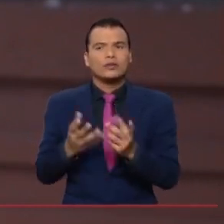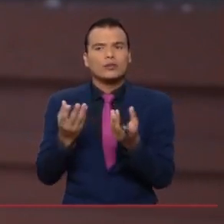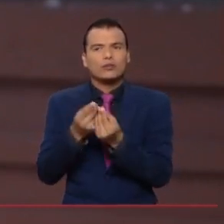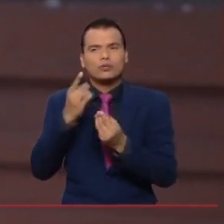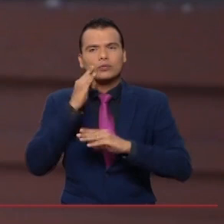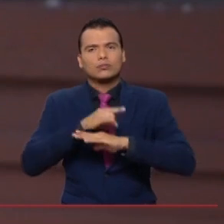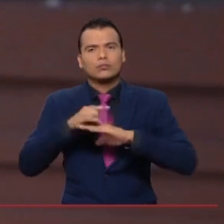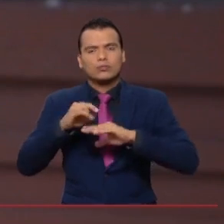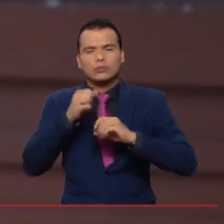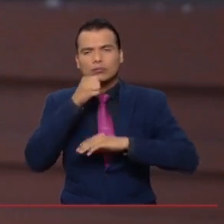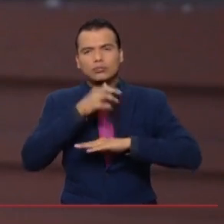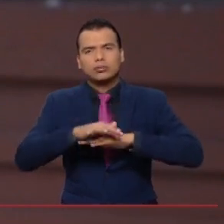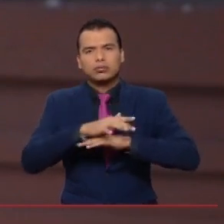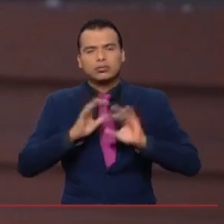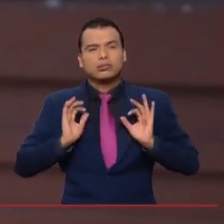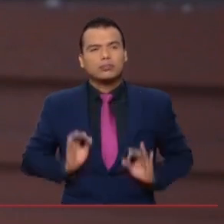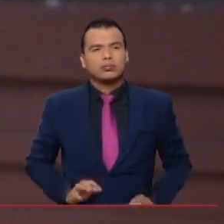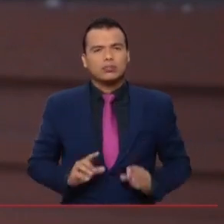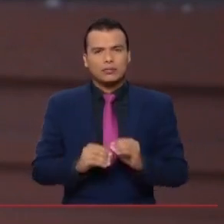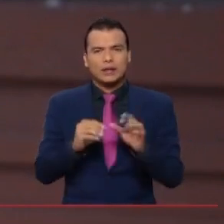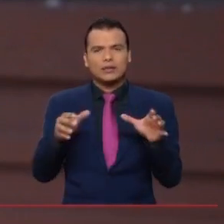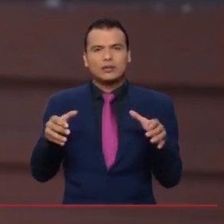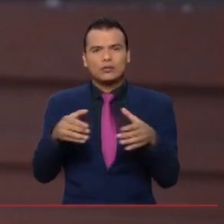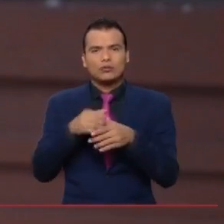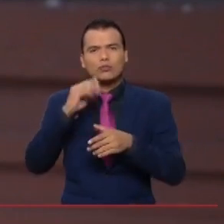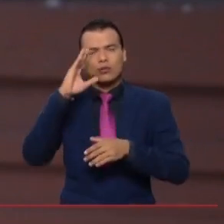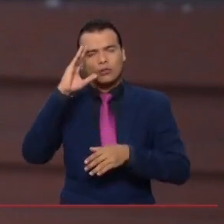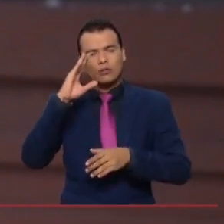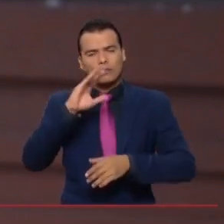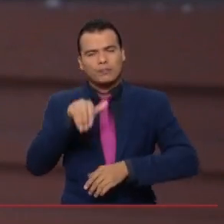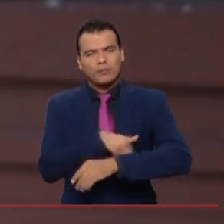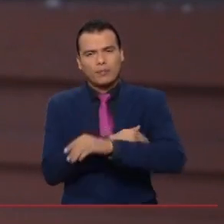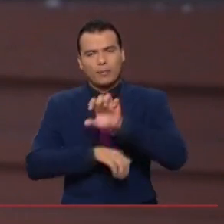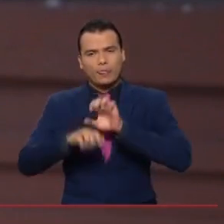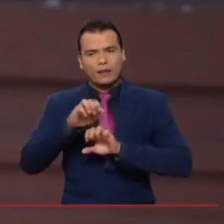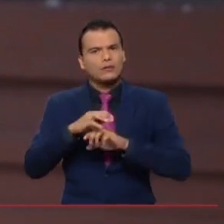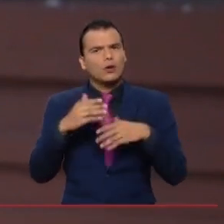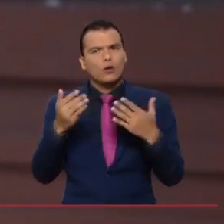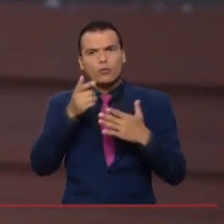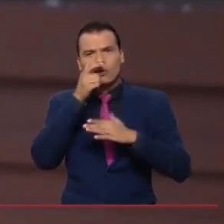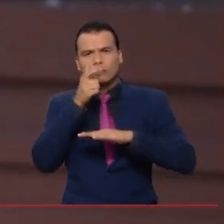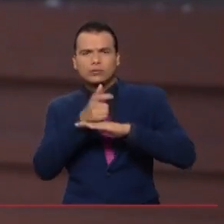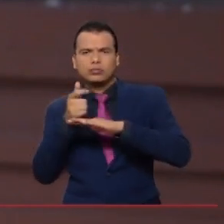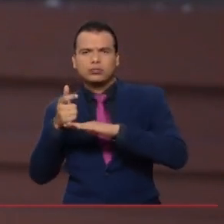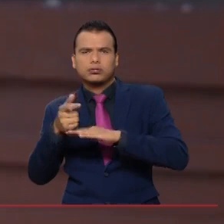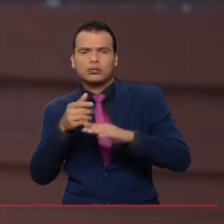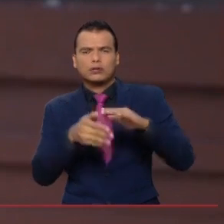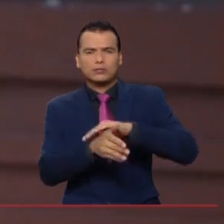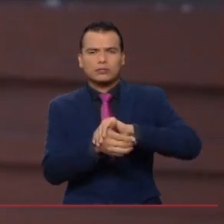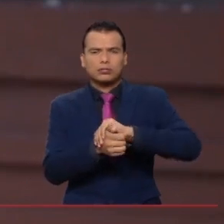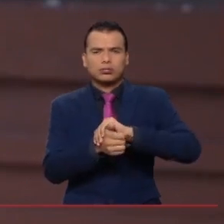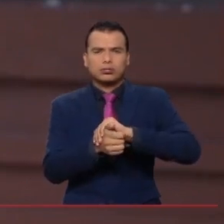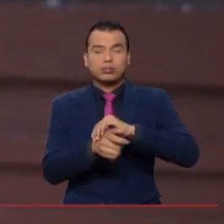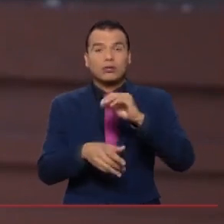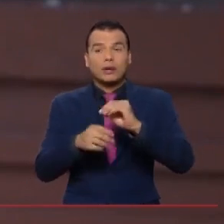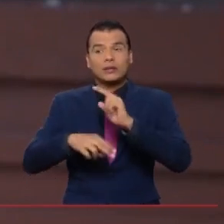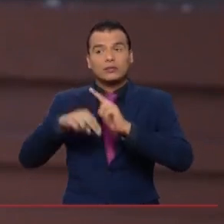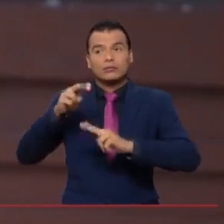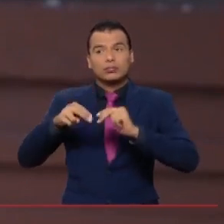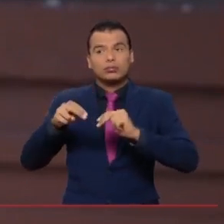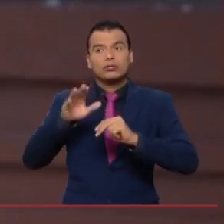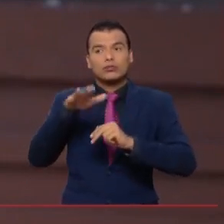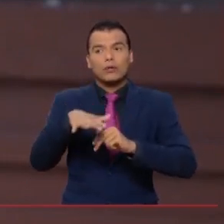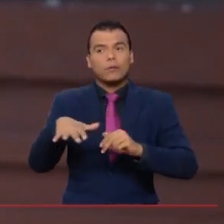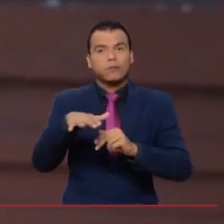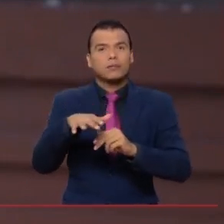de monitoreo de tortugas, incluye también que se maneje la construcción del muelle de forma tal que no vaya a tener